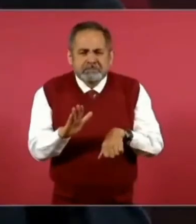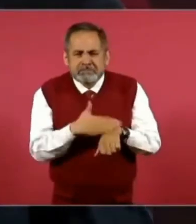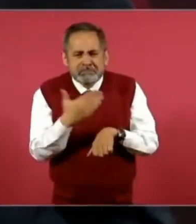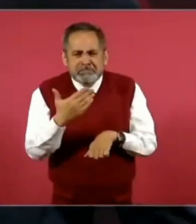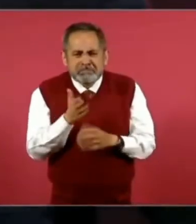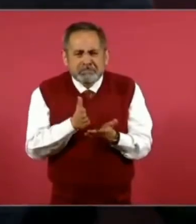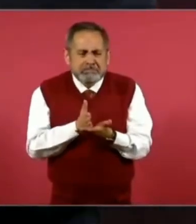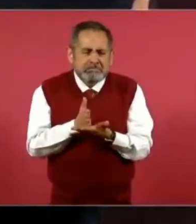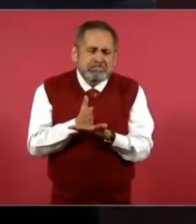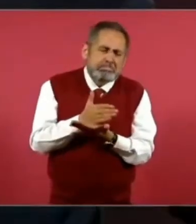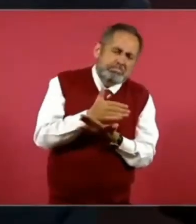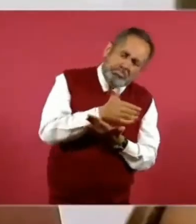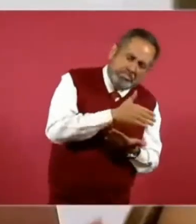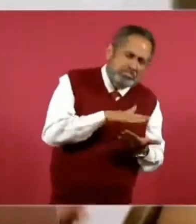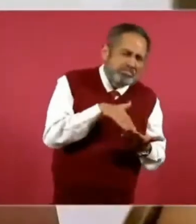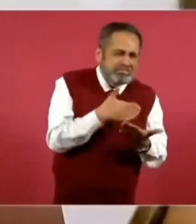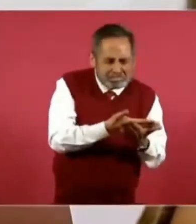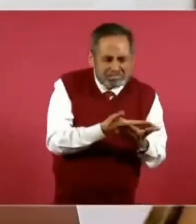a